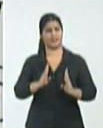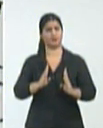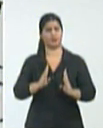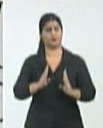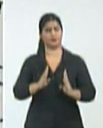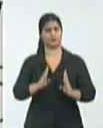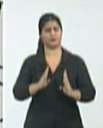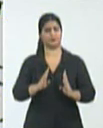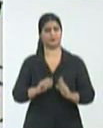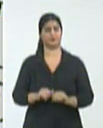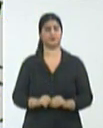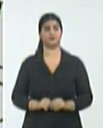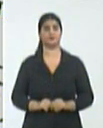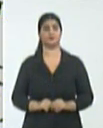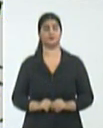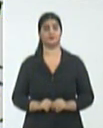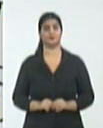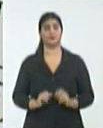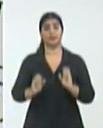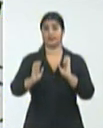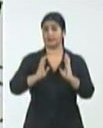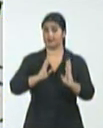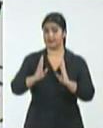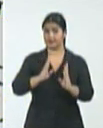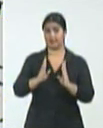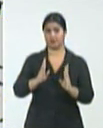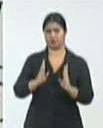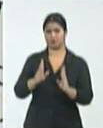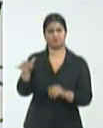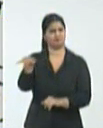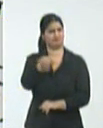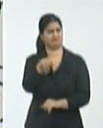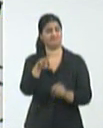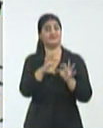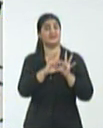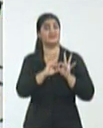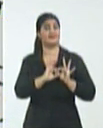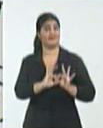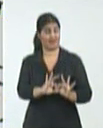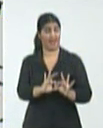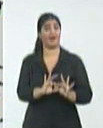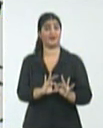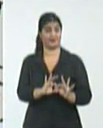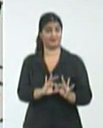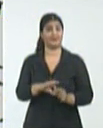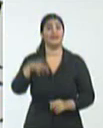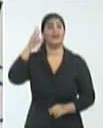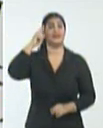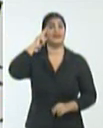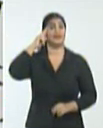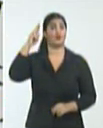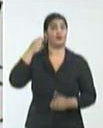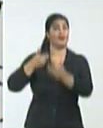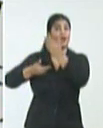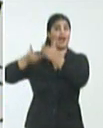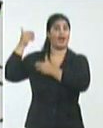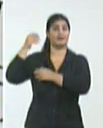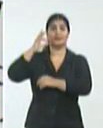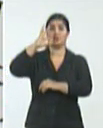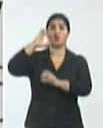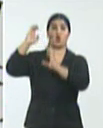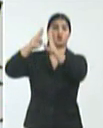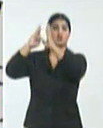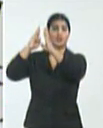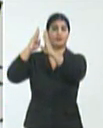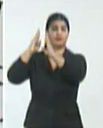iguala y en ocasiones supera al occidente, que recuerdan que era el que se había mantenido con una mayor